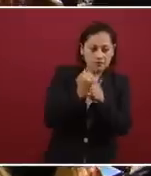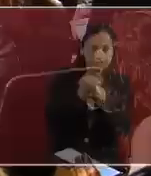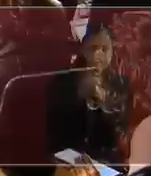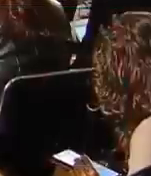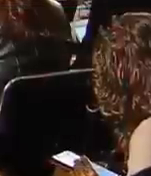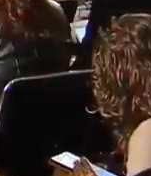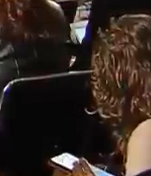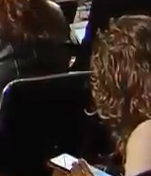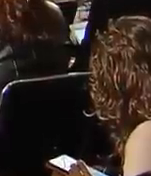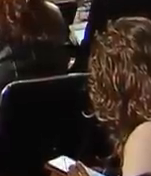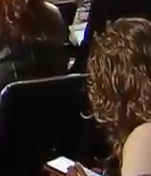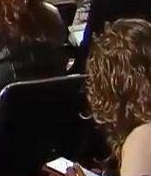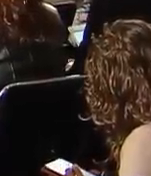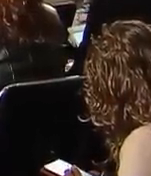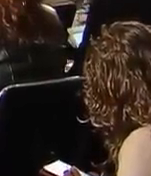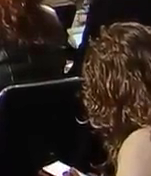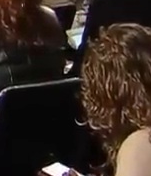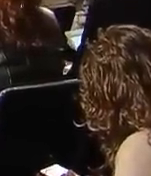una empresa